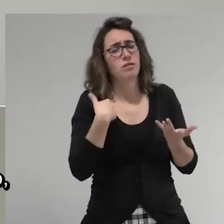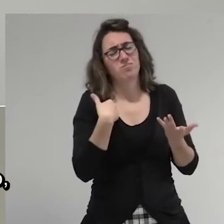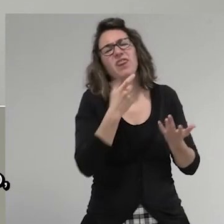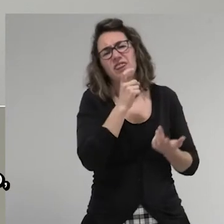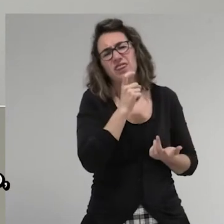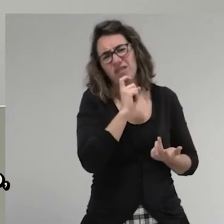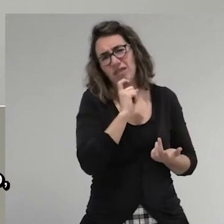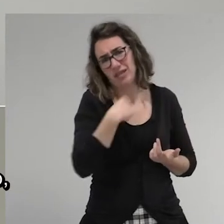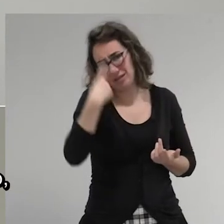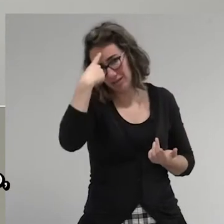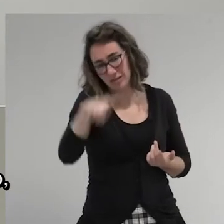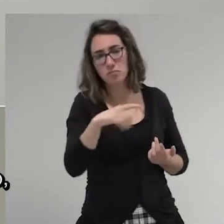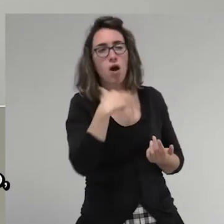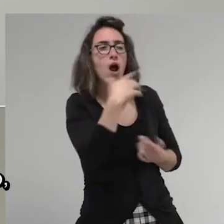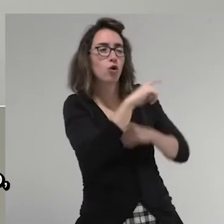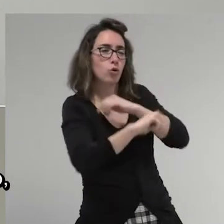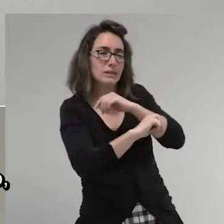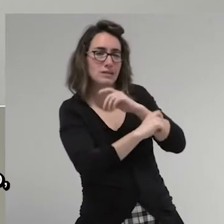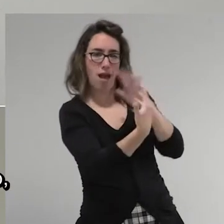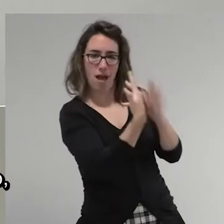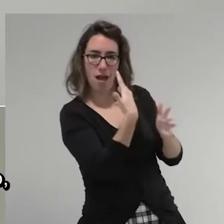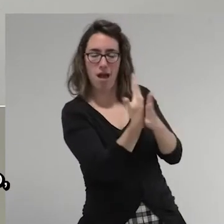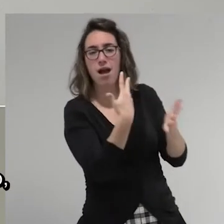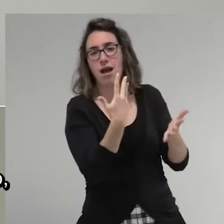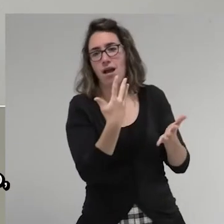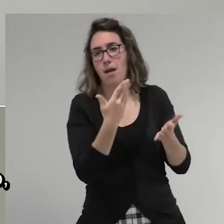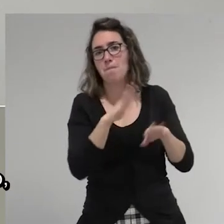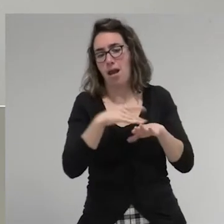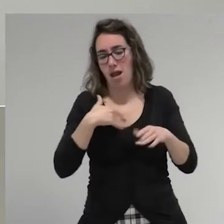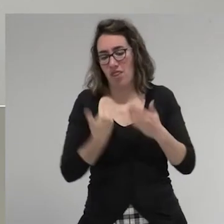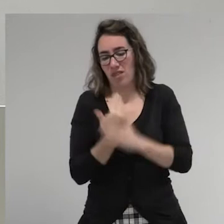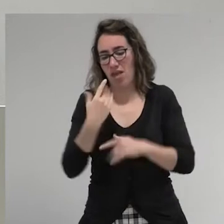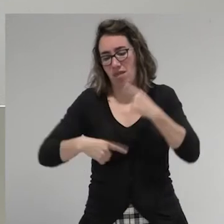pero alguna pista ya que estás en ello que nos ayude en nuestro día a día.